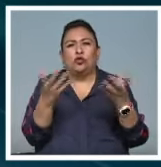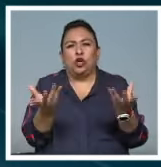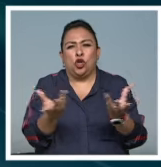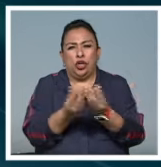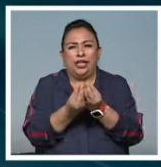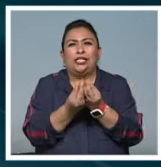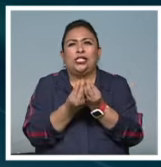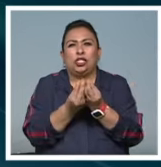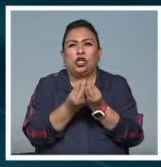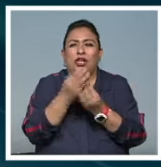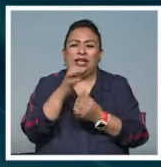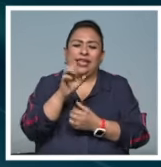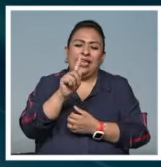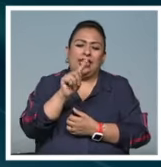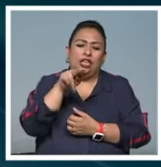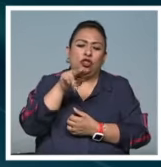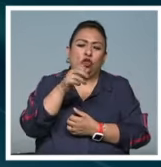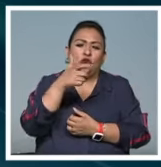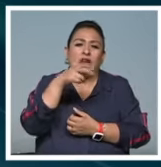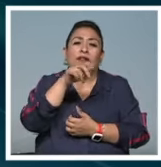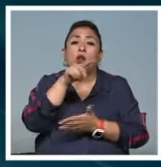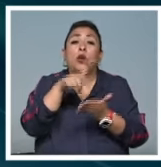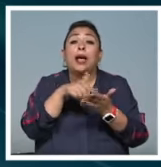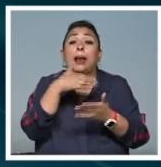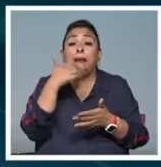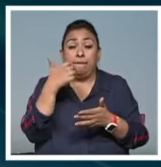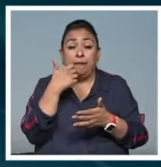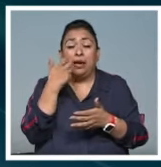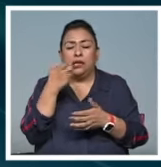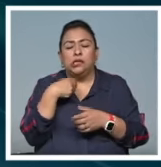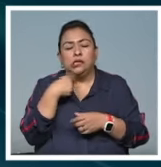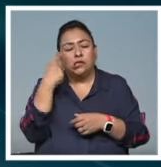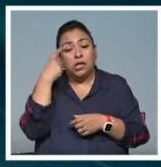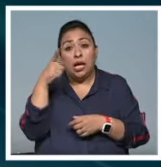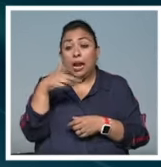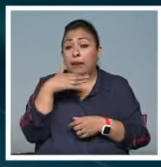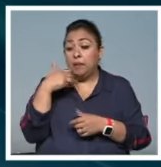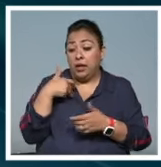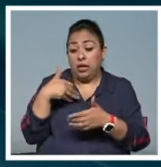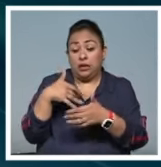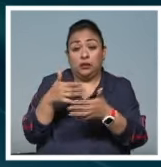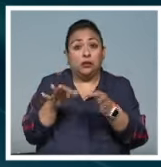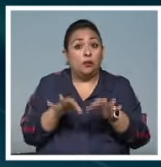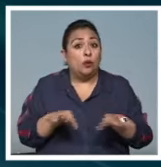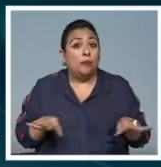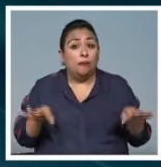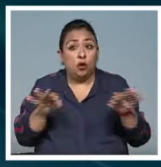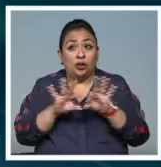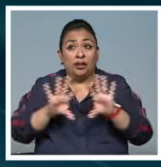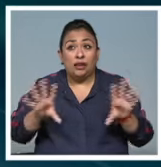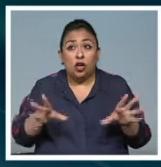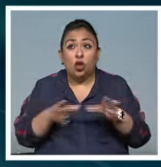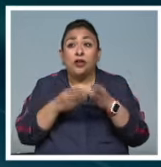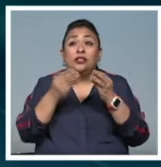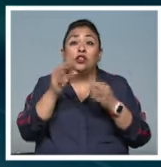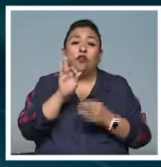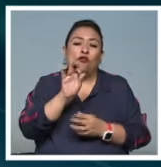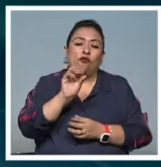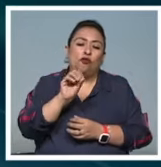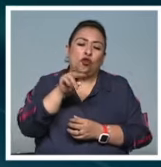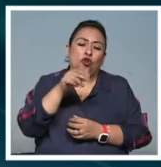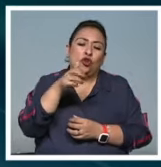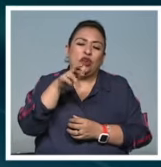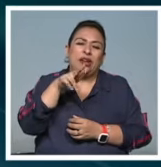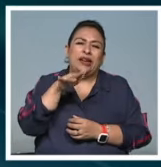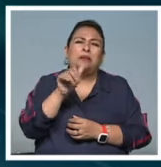colecciones etnográficas en Alemania. Alemania tiene un archivo muy importante de colección de fonogramas. Los